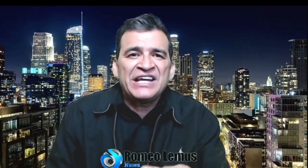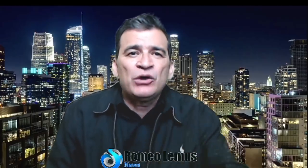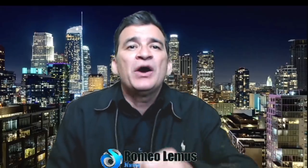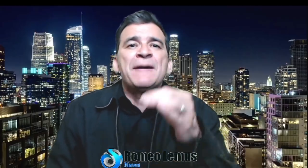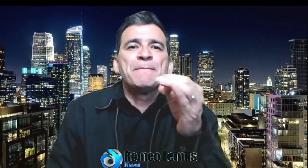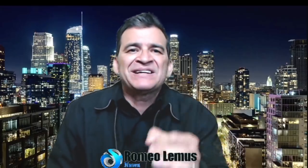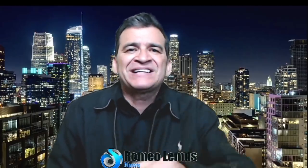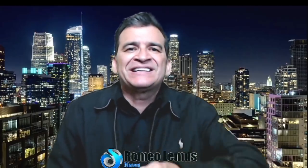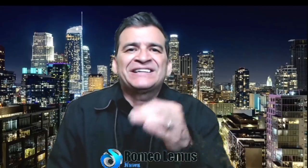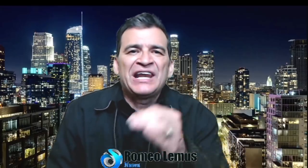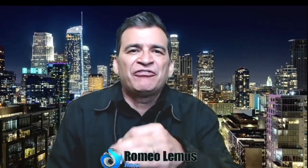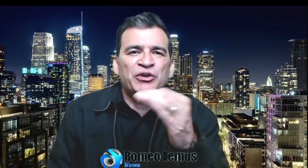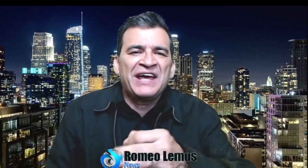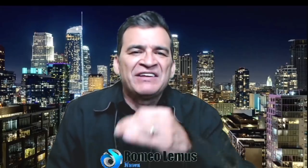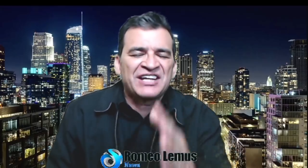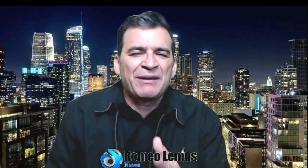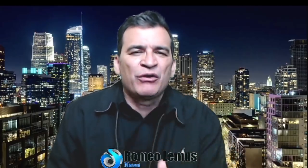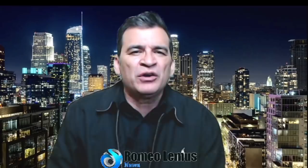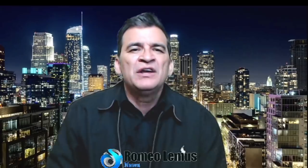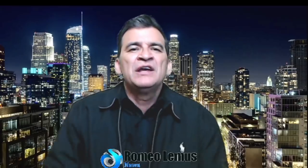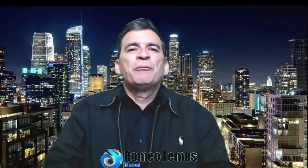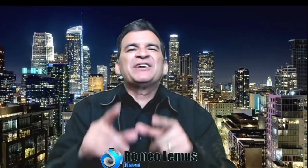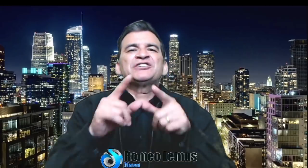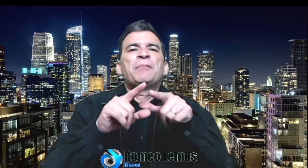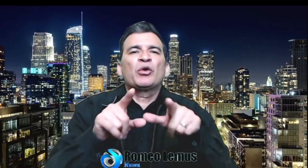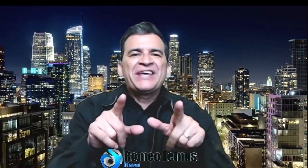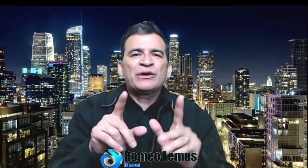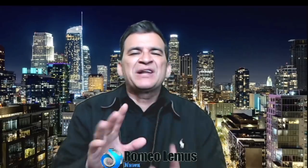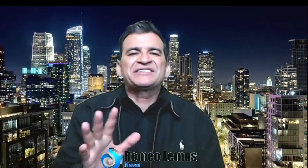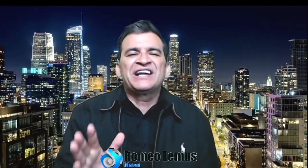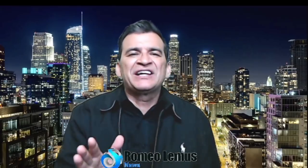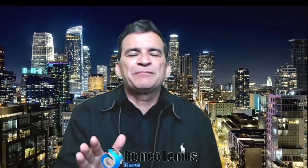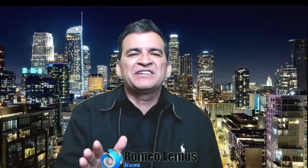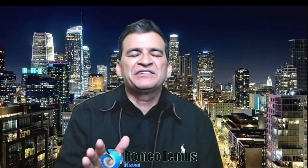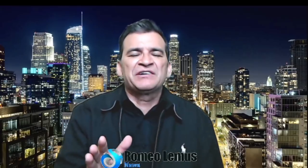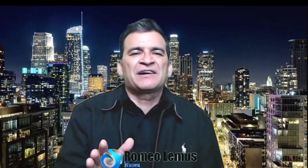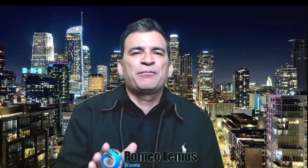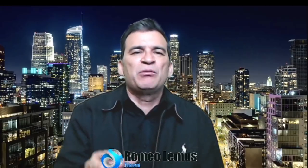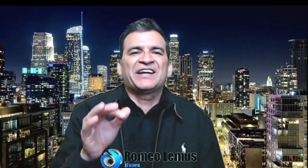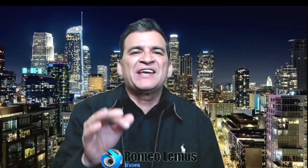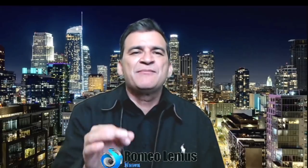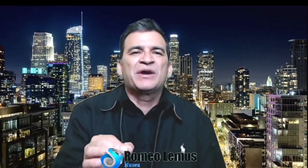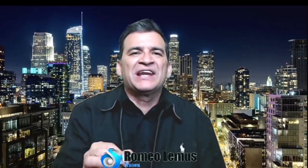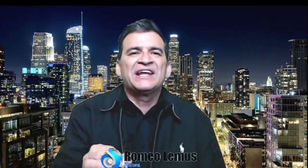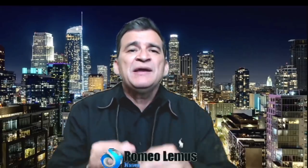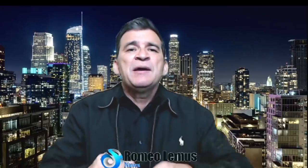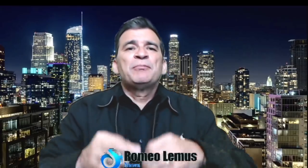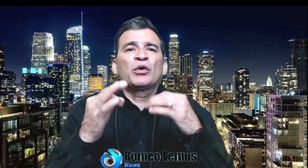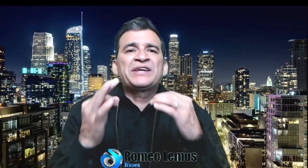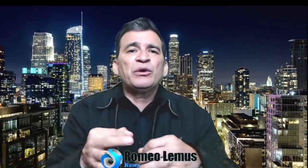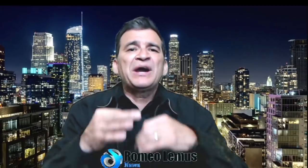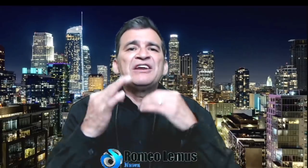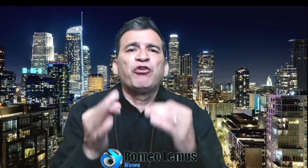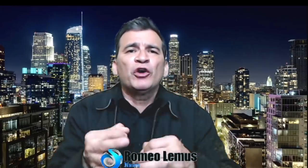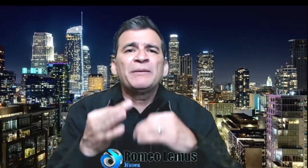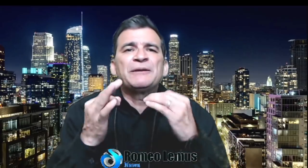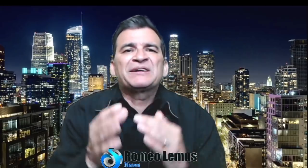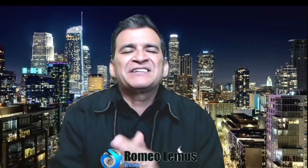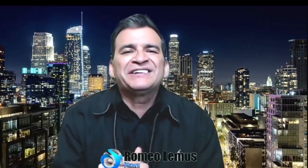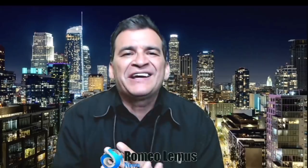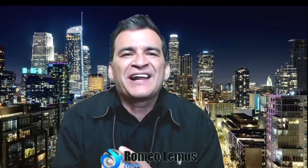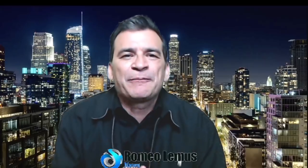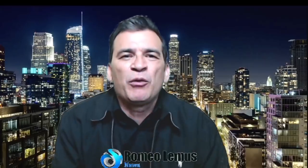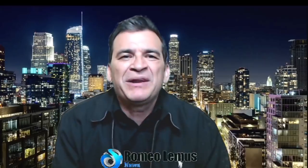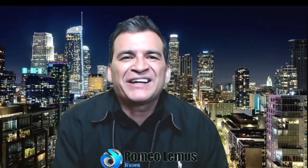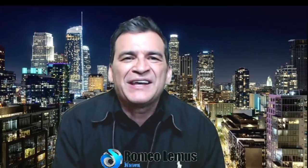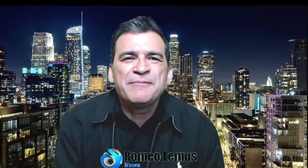empresa tigo empresa de telefonía del salvador pues bloquearon la señal del presidente de la republicana y buque le bloquearon el informe del